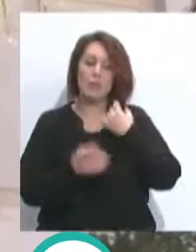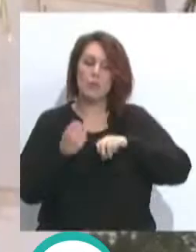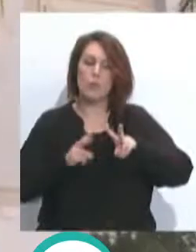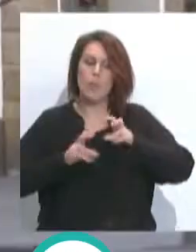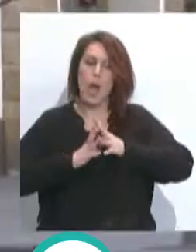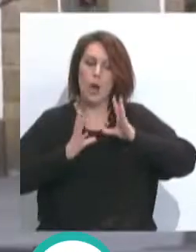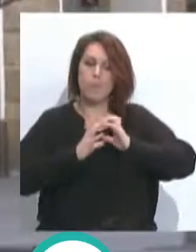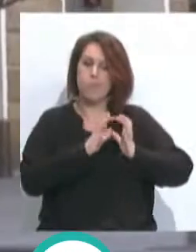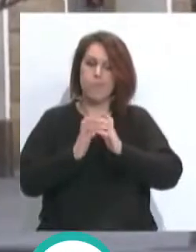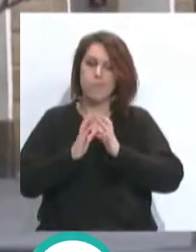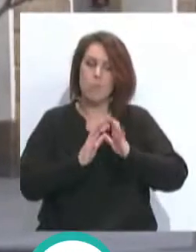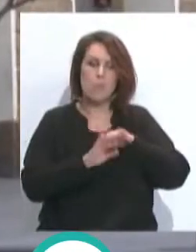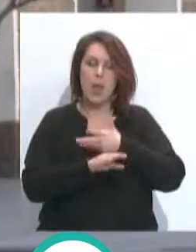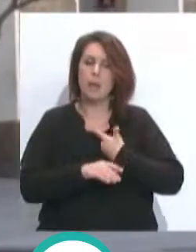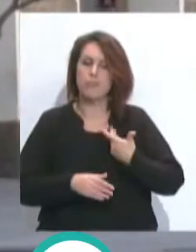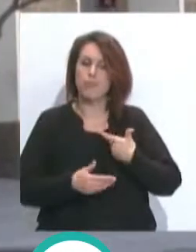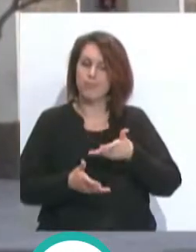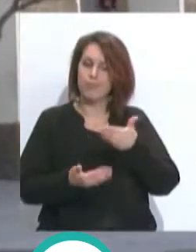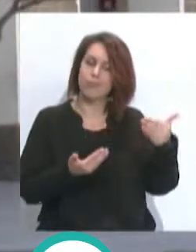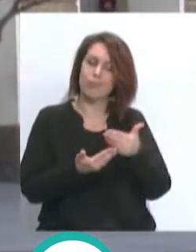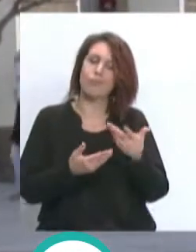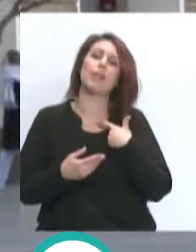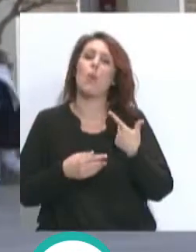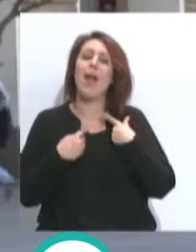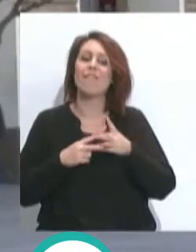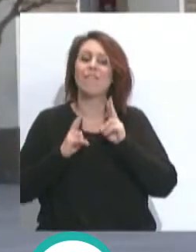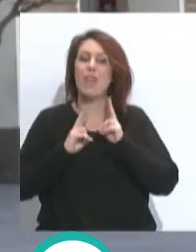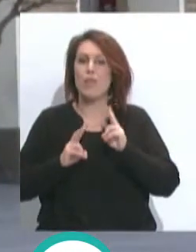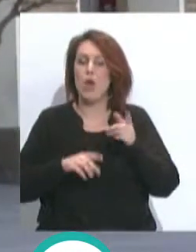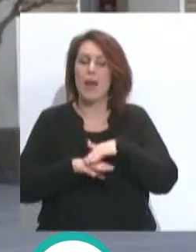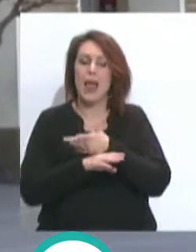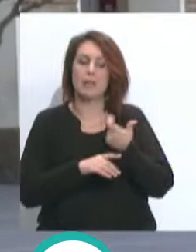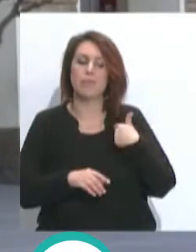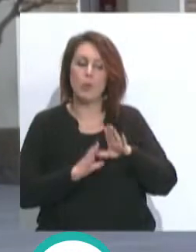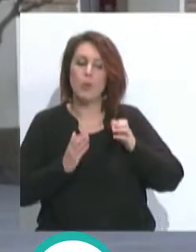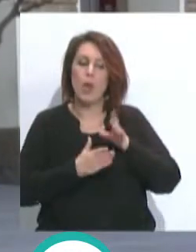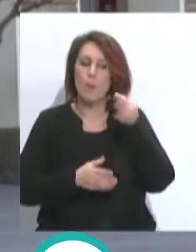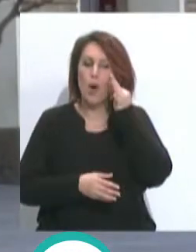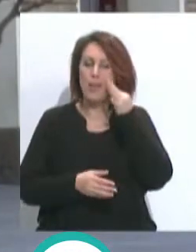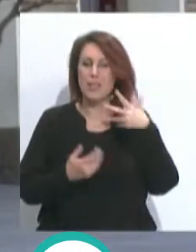actuaciones previstas en beneficio de este colectivo de mujeres en situación de vulnerabilidad.